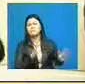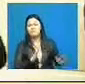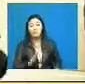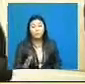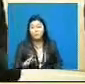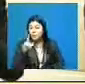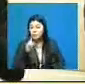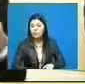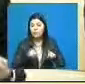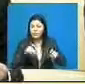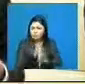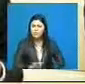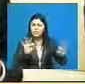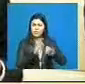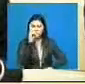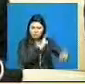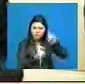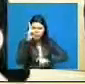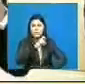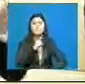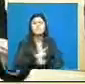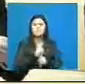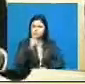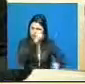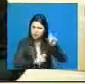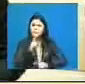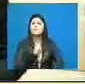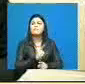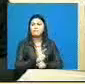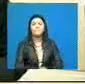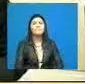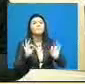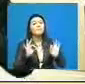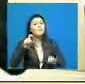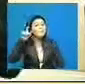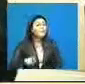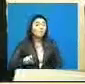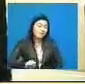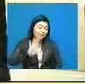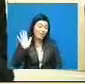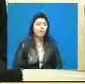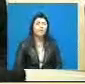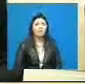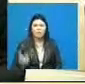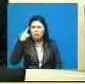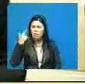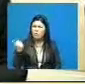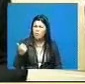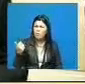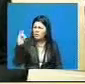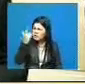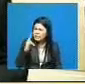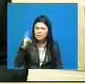con reflexiones y afirmaciones efectistas que buscan distraer